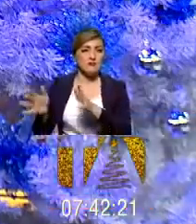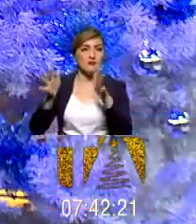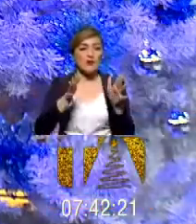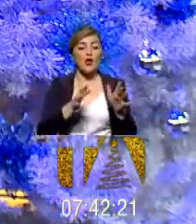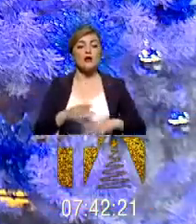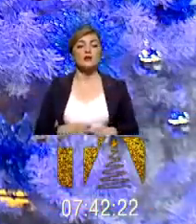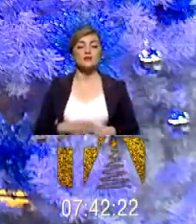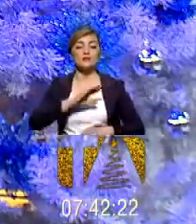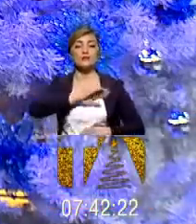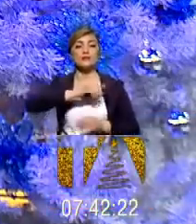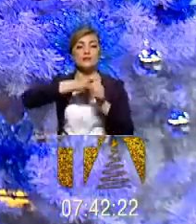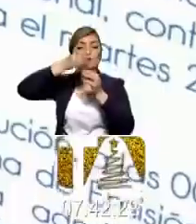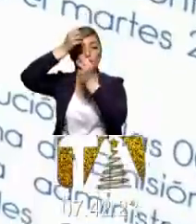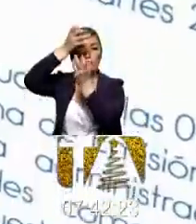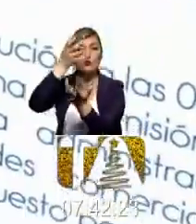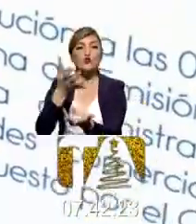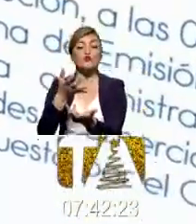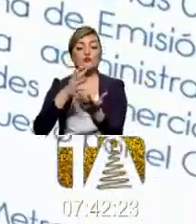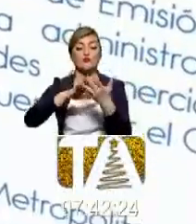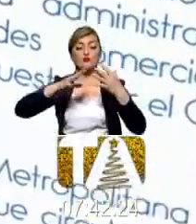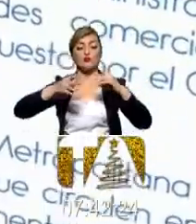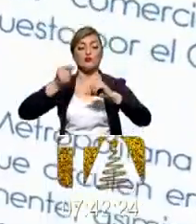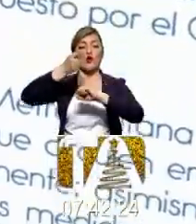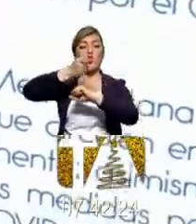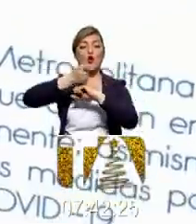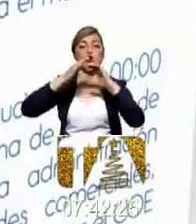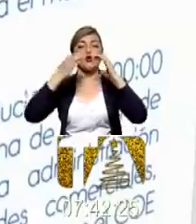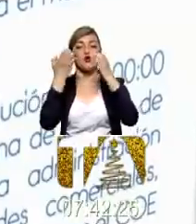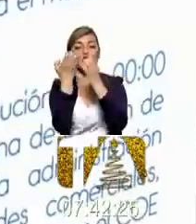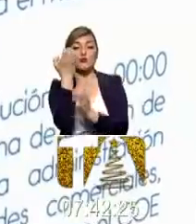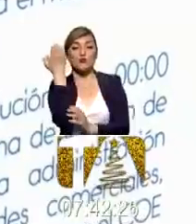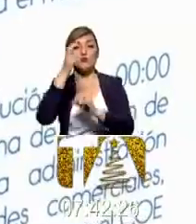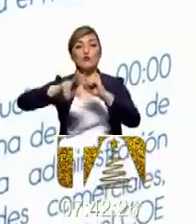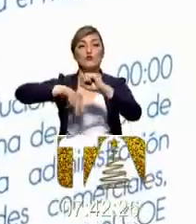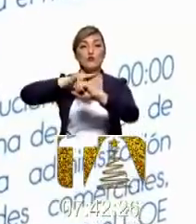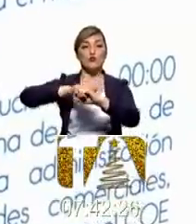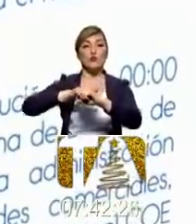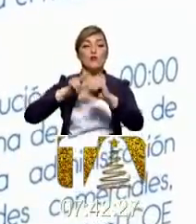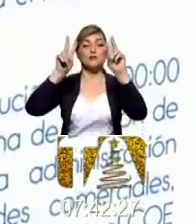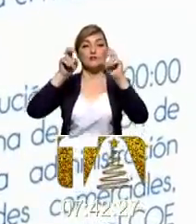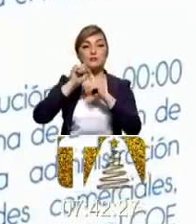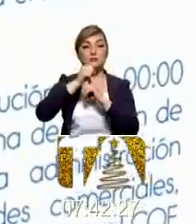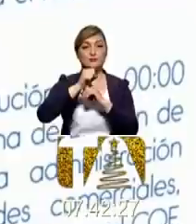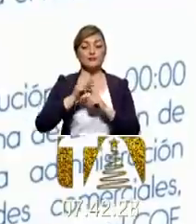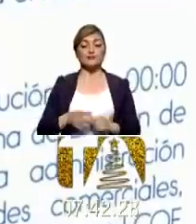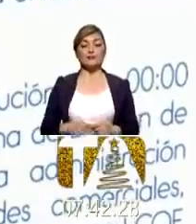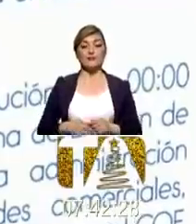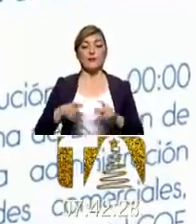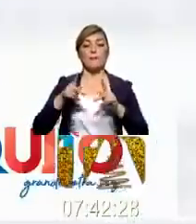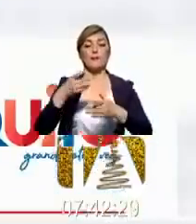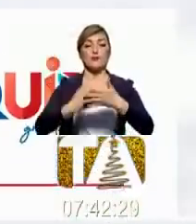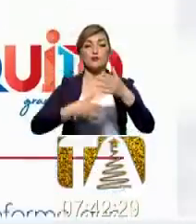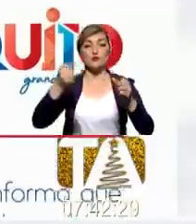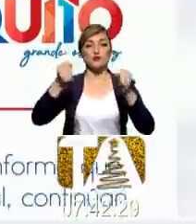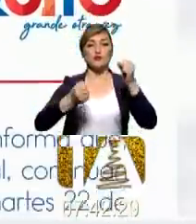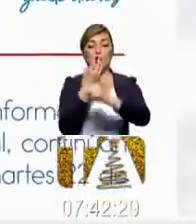Además, el municipio de Quito informó que tras las resoluciones emitidas por el COE Nacional, se desactiva el sistema de emisión de salvoconductos de